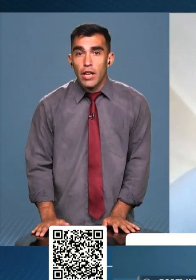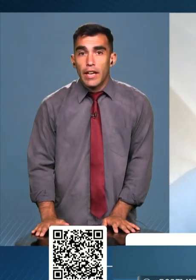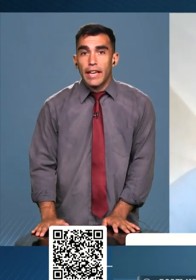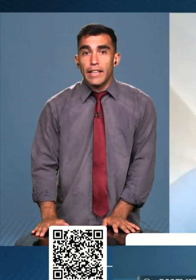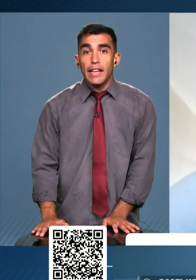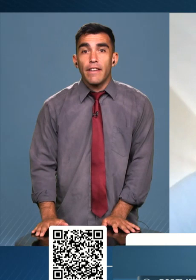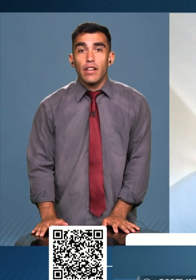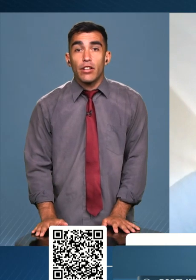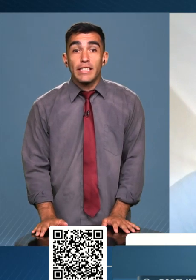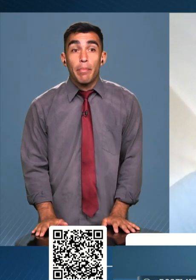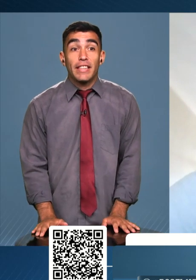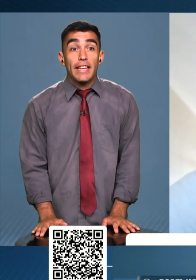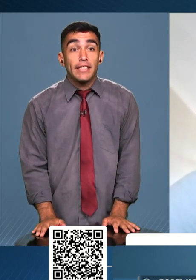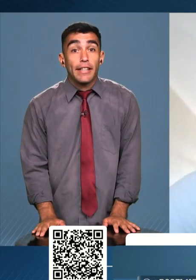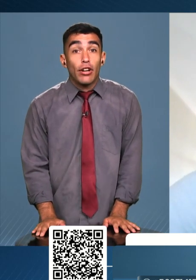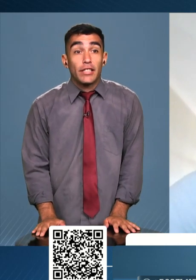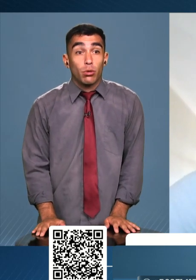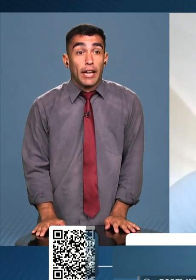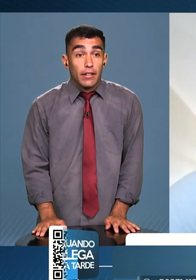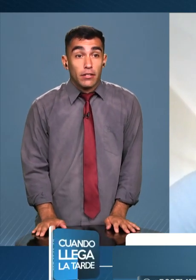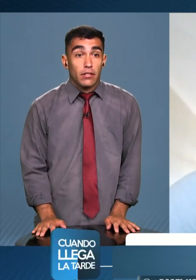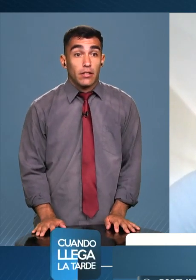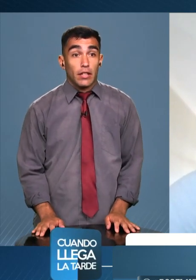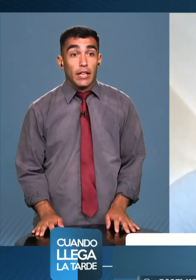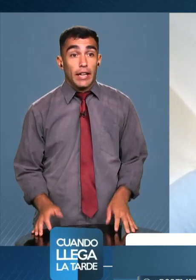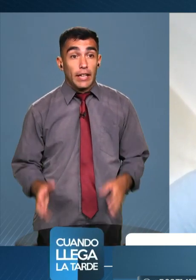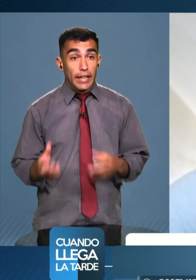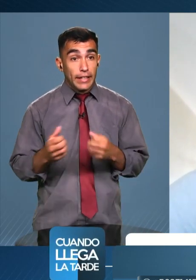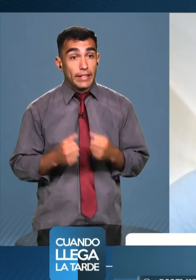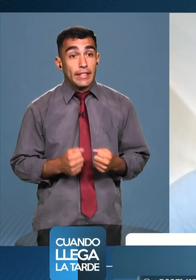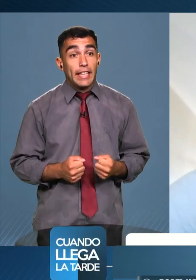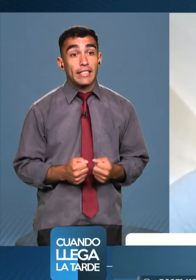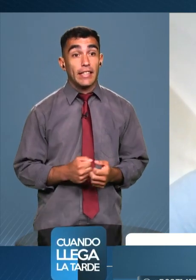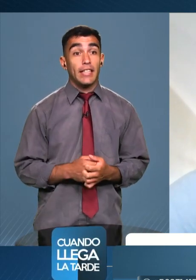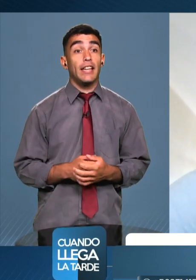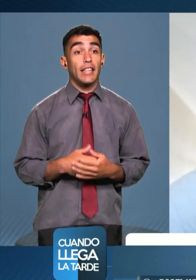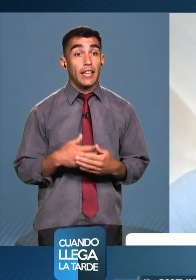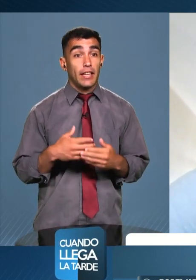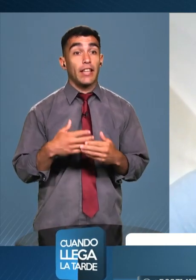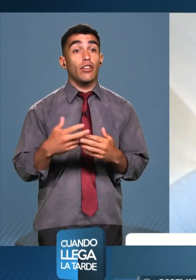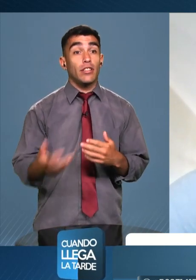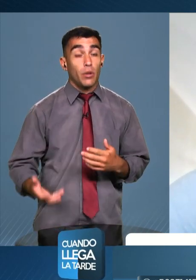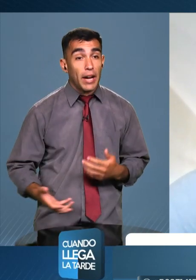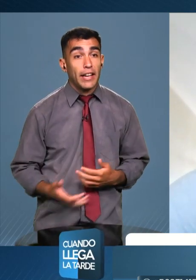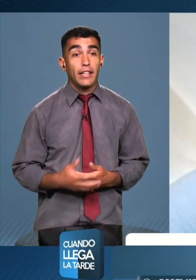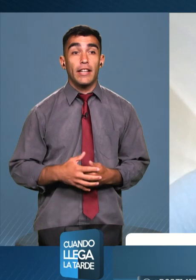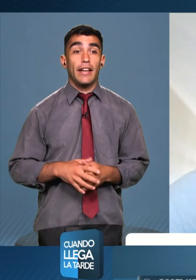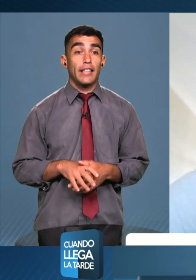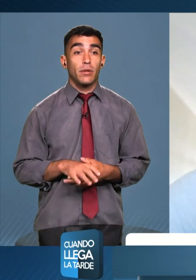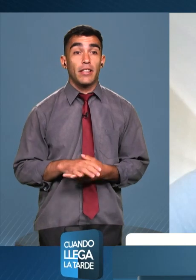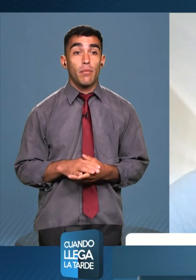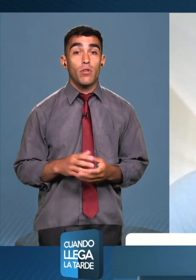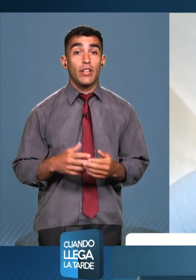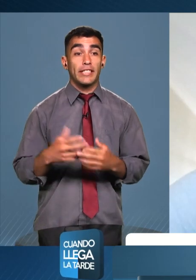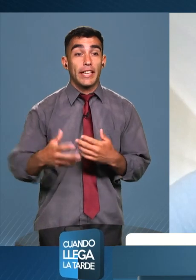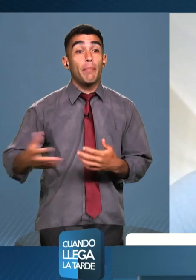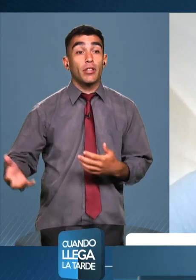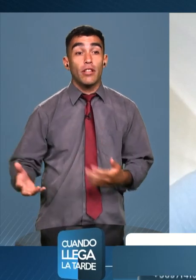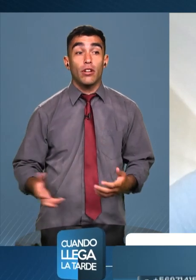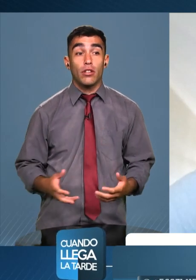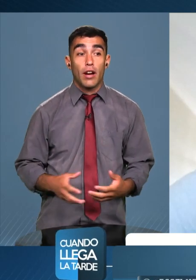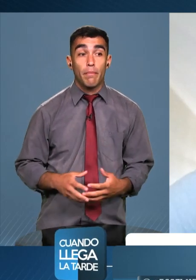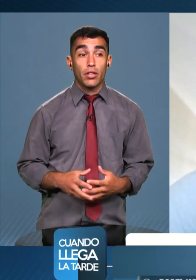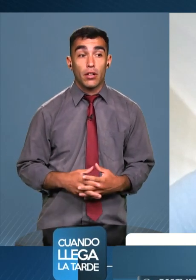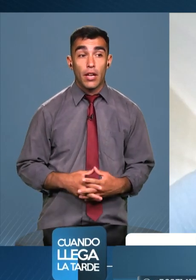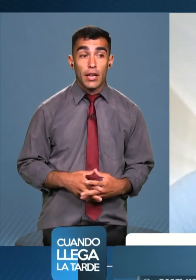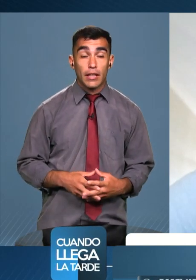director, que tiene que ver con esa pertenencia con la ciudad. El de sentir de continuar en la ciudad de Temuco, de seguir